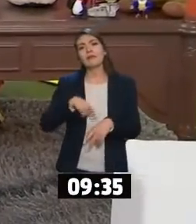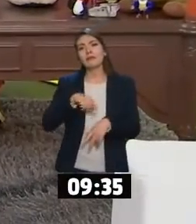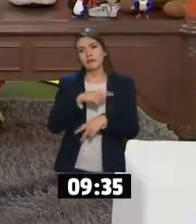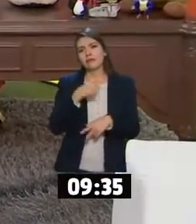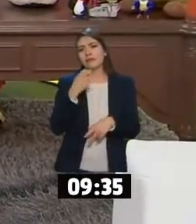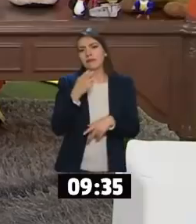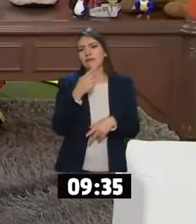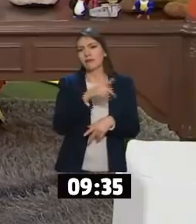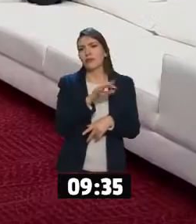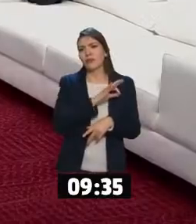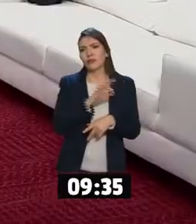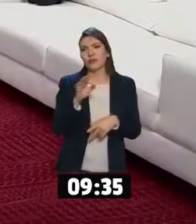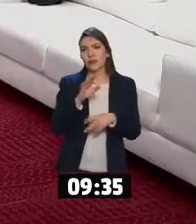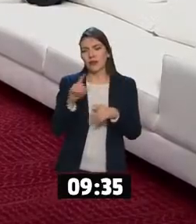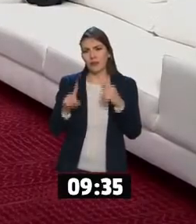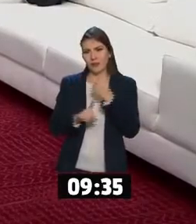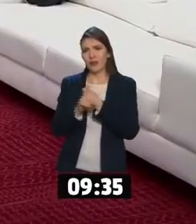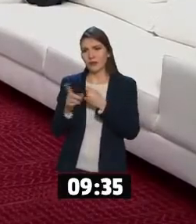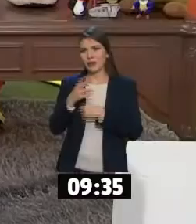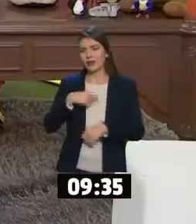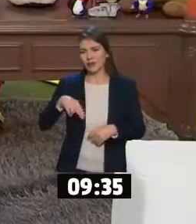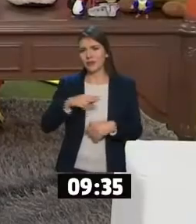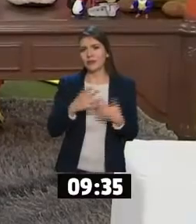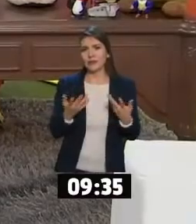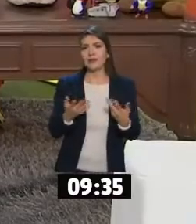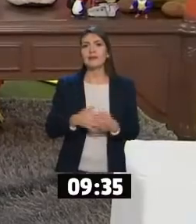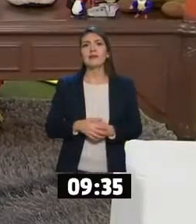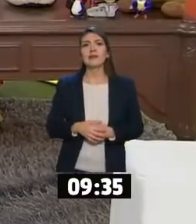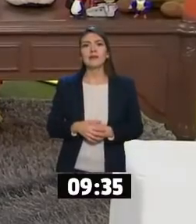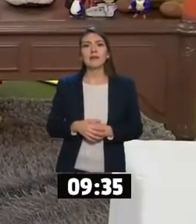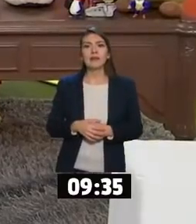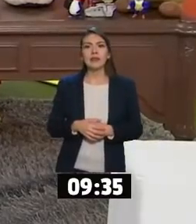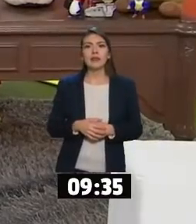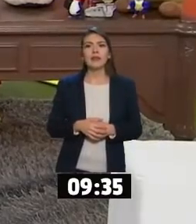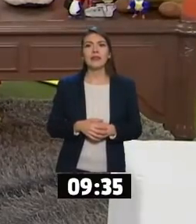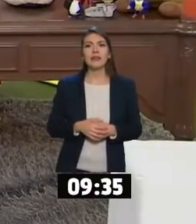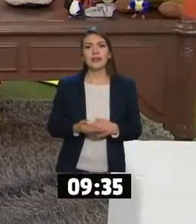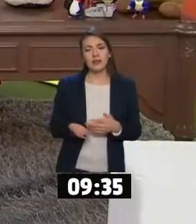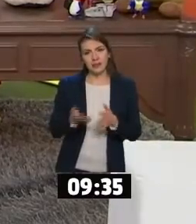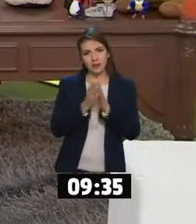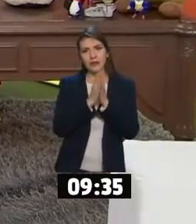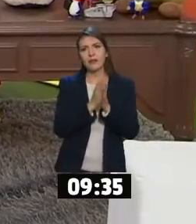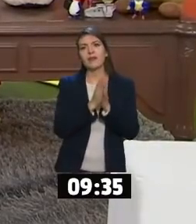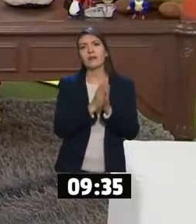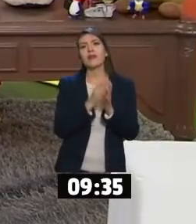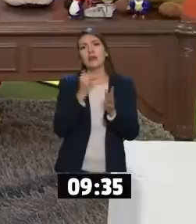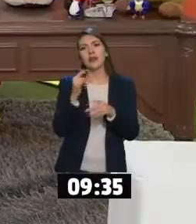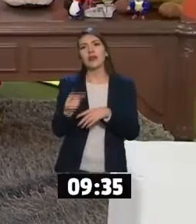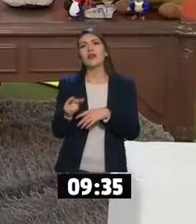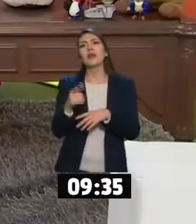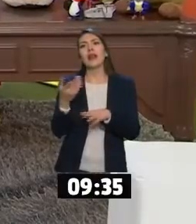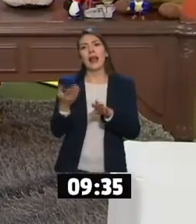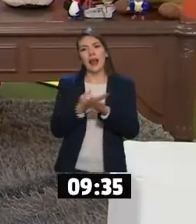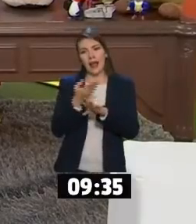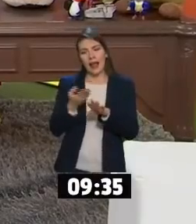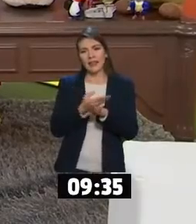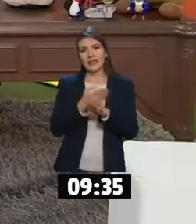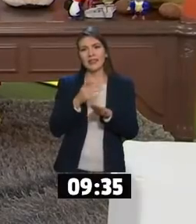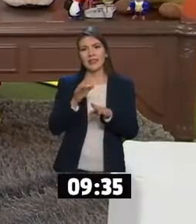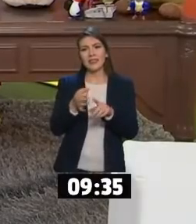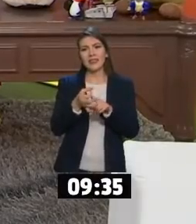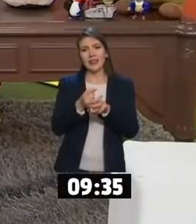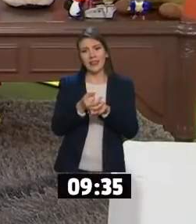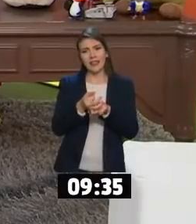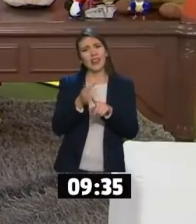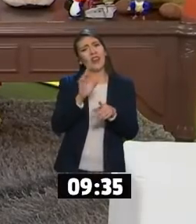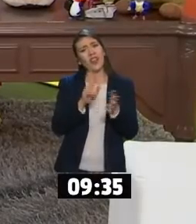está cañón, hasta ya llegó el bombazo. Y por favor, con esto que acaba de decir Tomás, no vaya usted a enseñar sus calcetines agujereados otra vez, señora. Me vale.